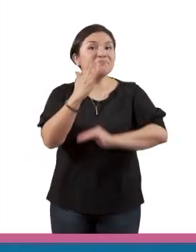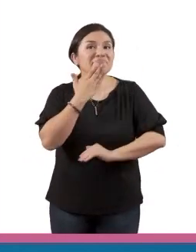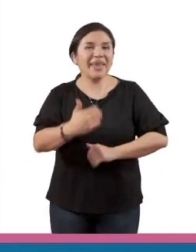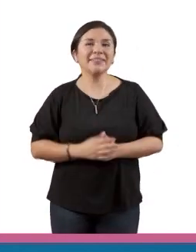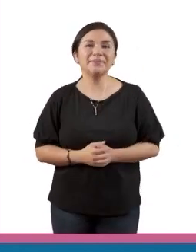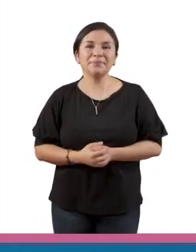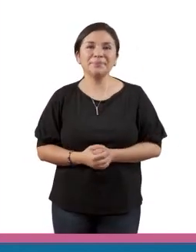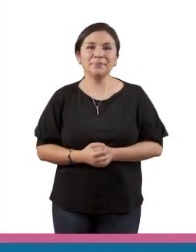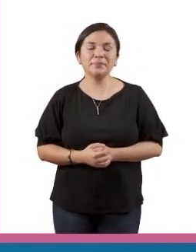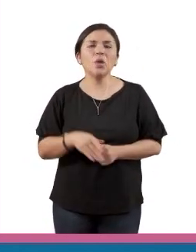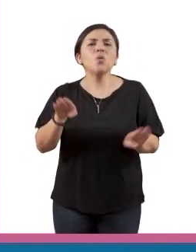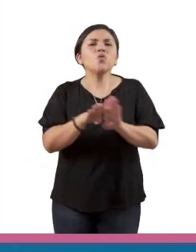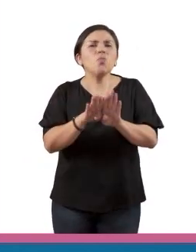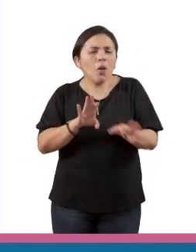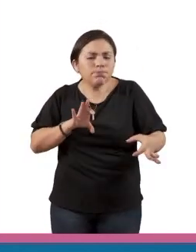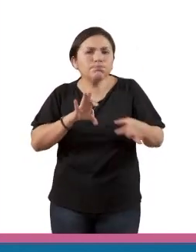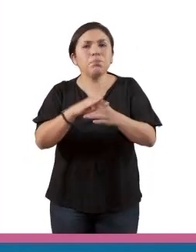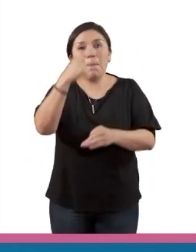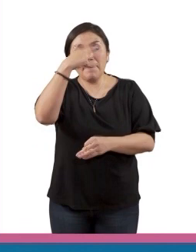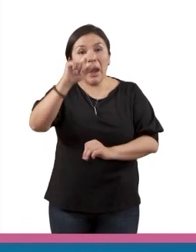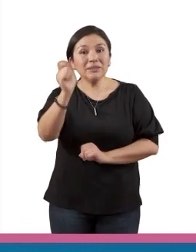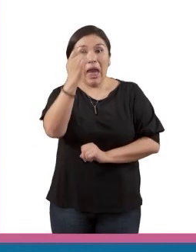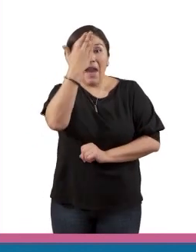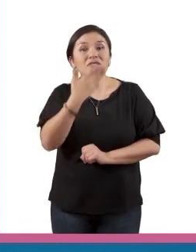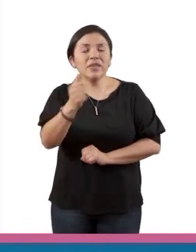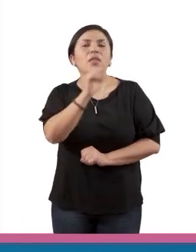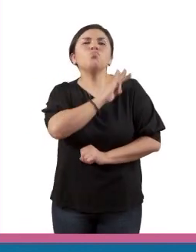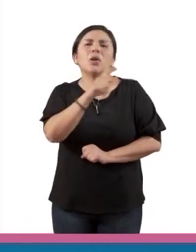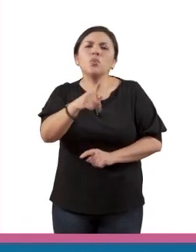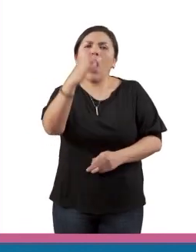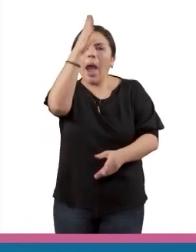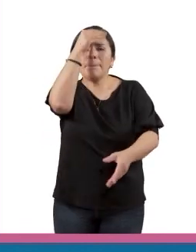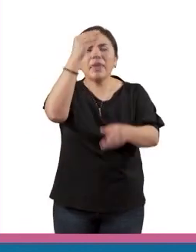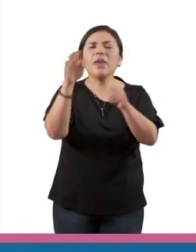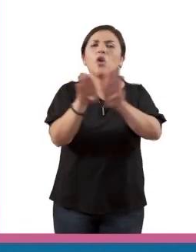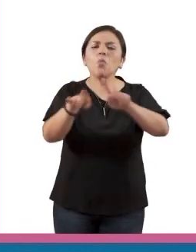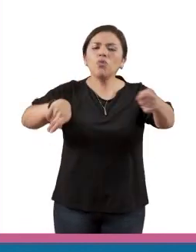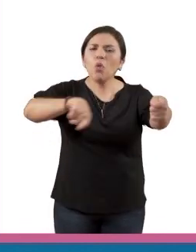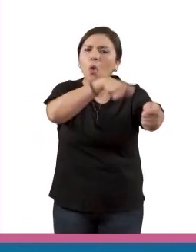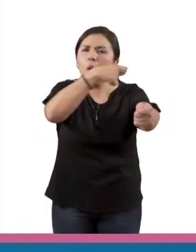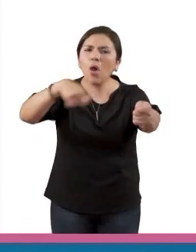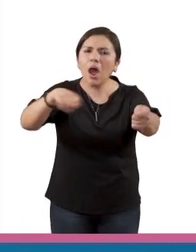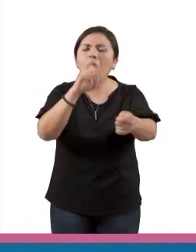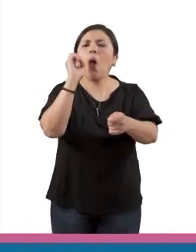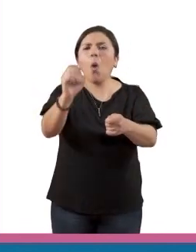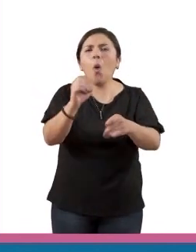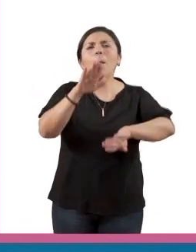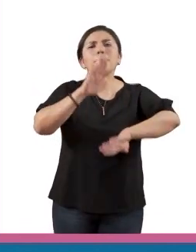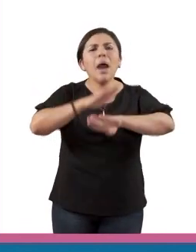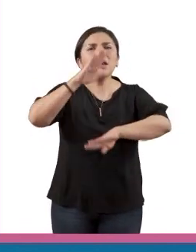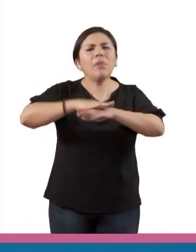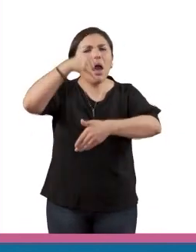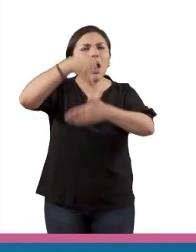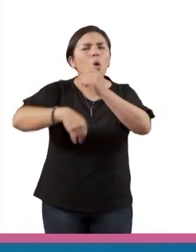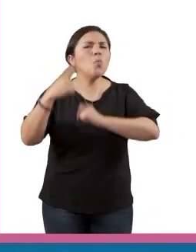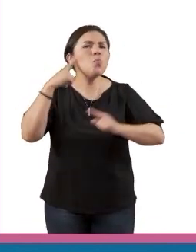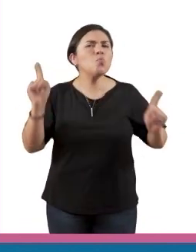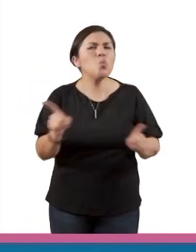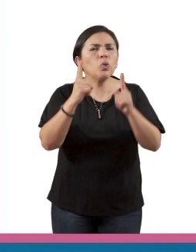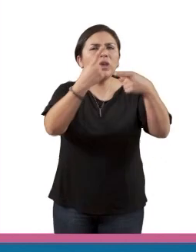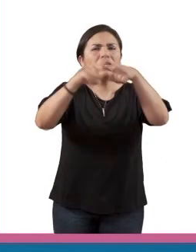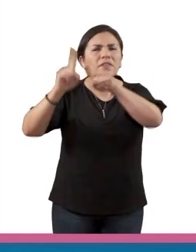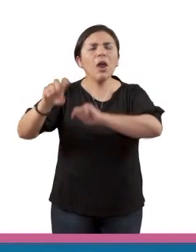rifan. Para convertirla en una habilidad, pueden aprender a tocar un instrumento, ampliar los géneros musicales que